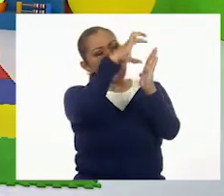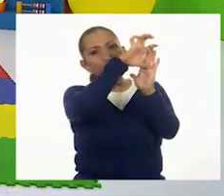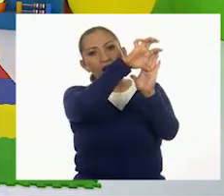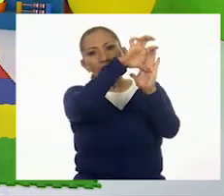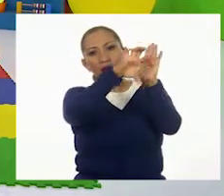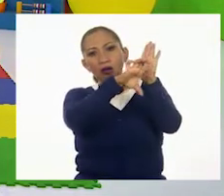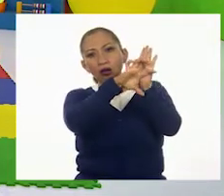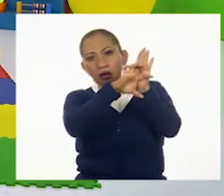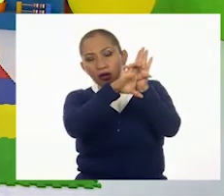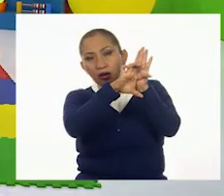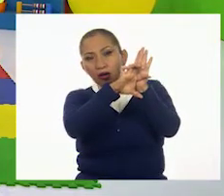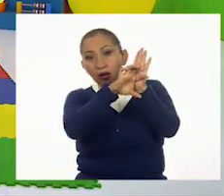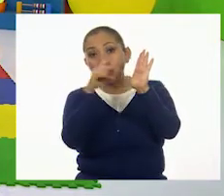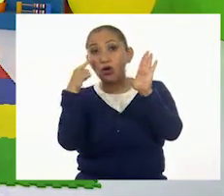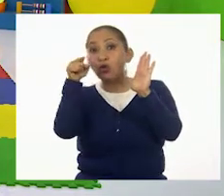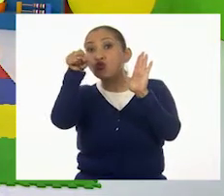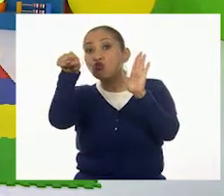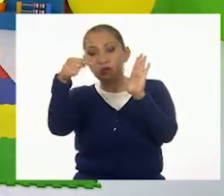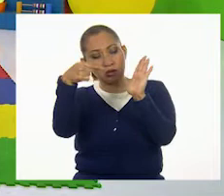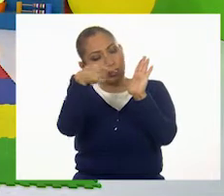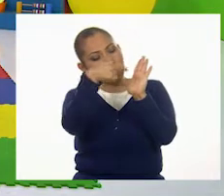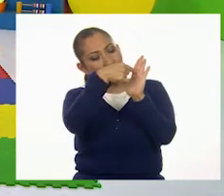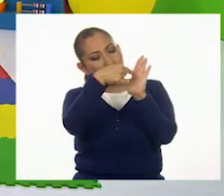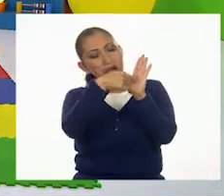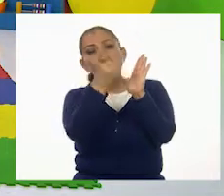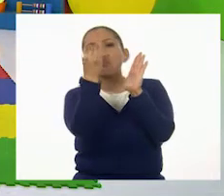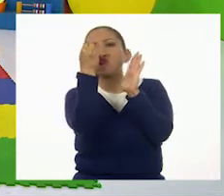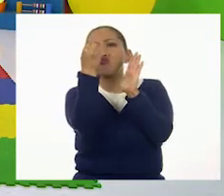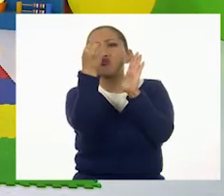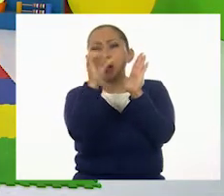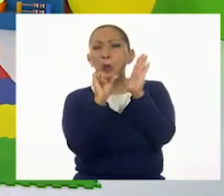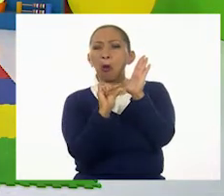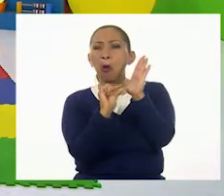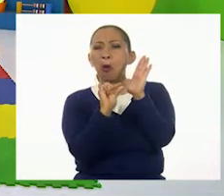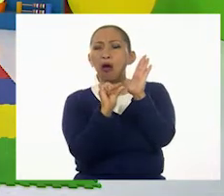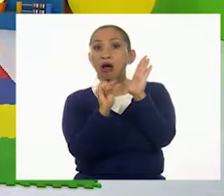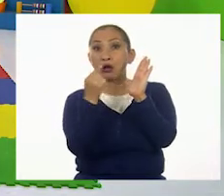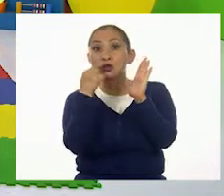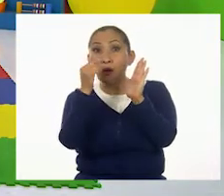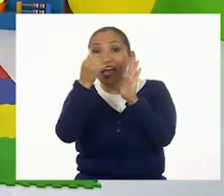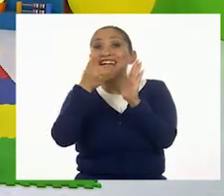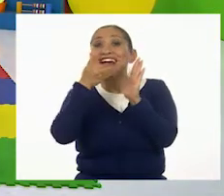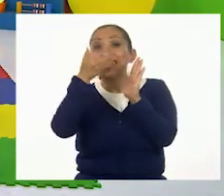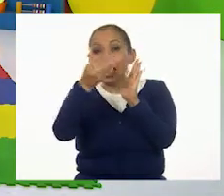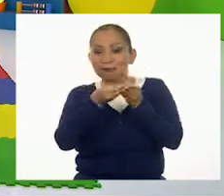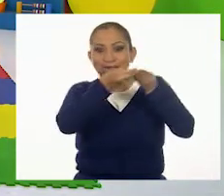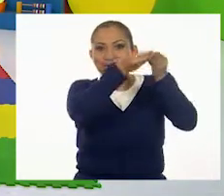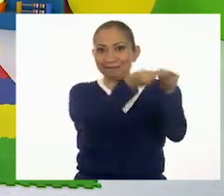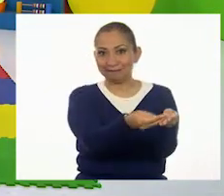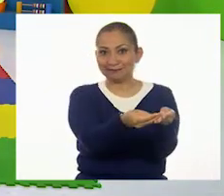ficha y señalar en qué parte hay muchos puntos. Si es correcto, te quedas